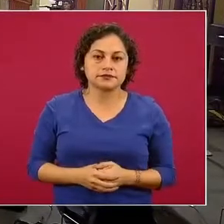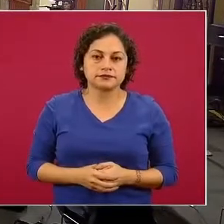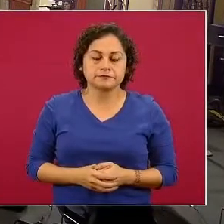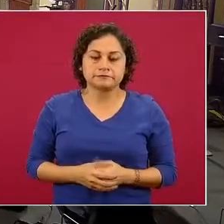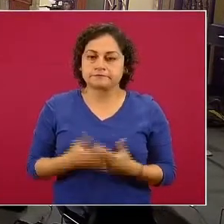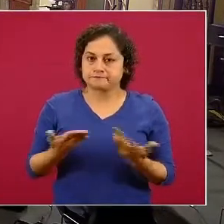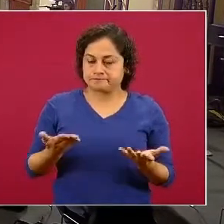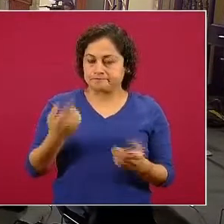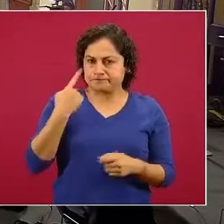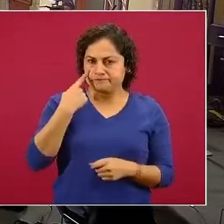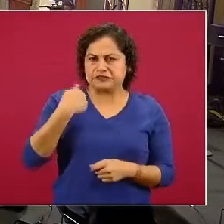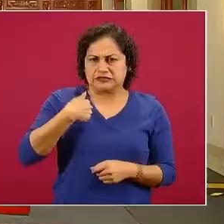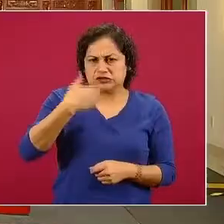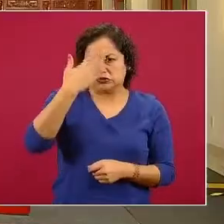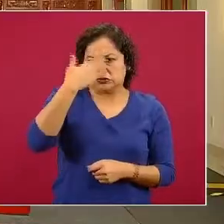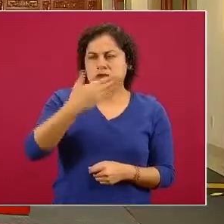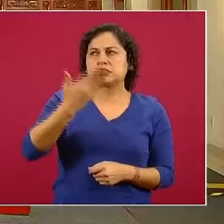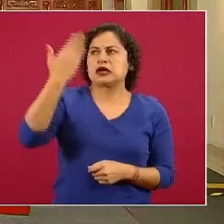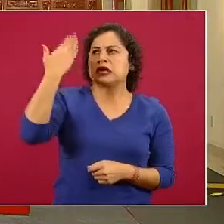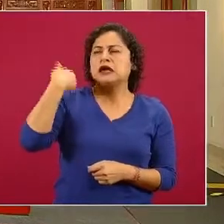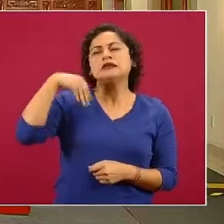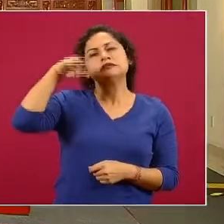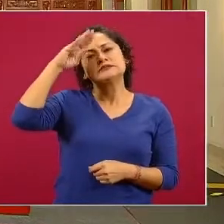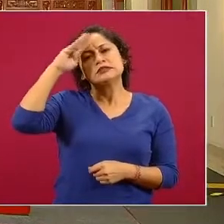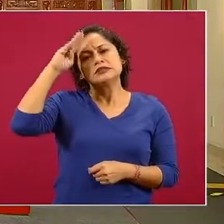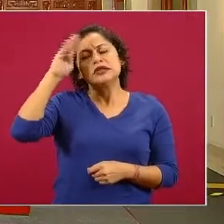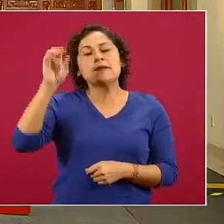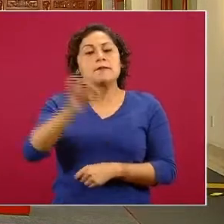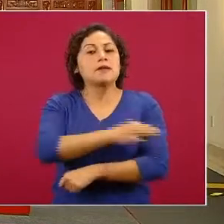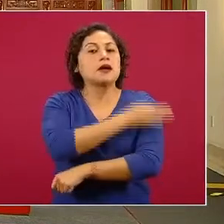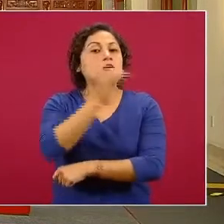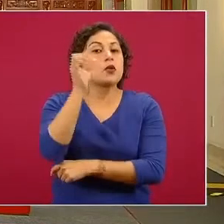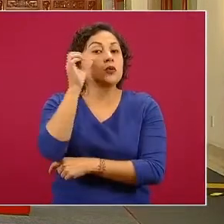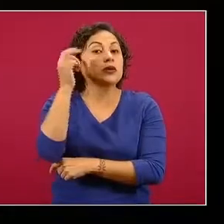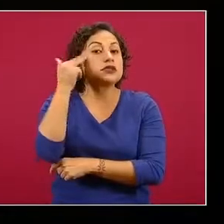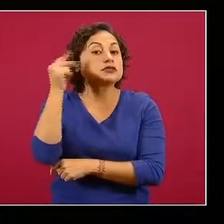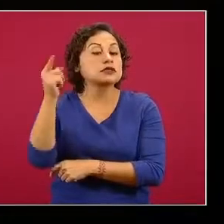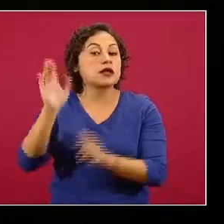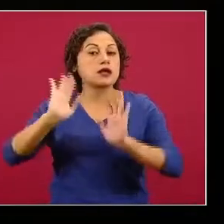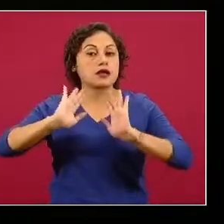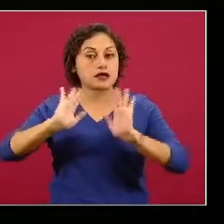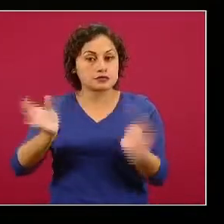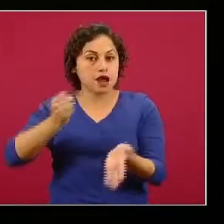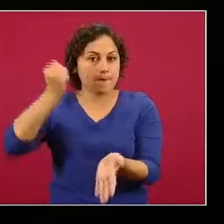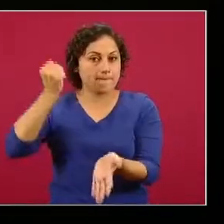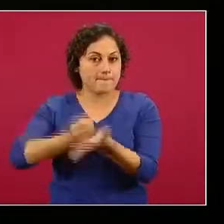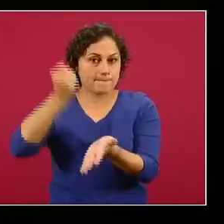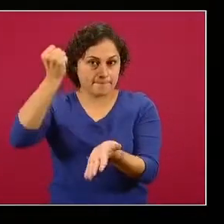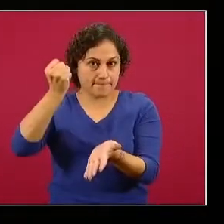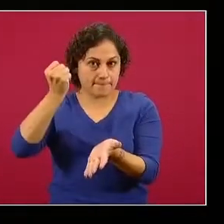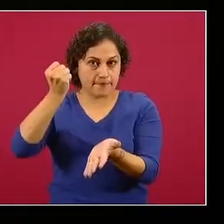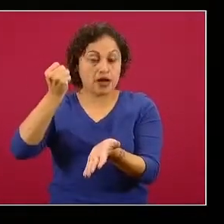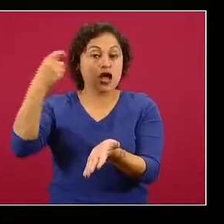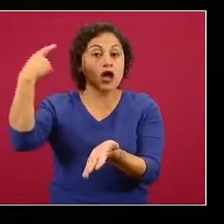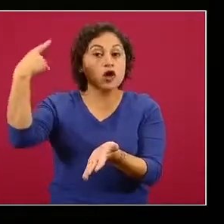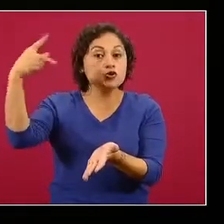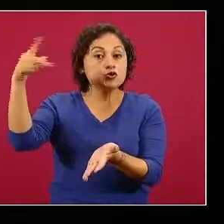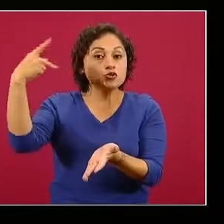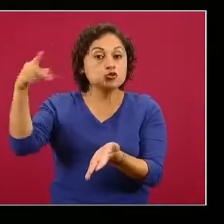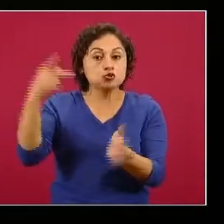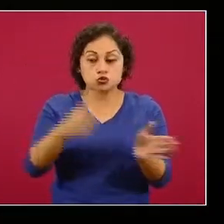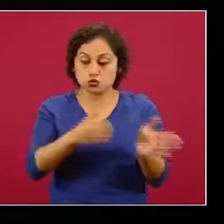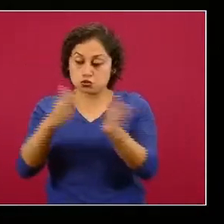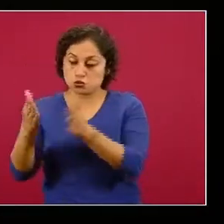La idea era que la vacuna china había tenido una aprobación para hacer su estudio clínico fase